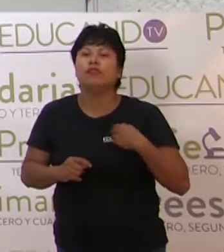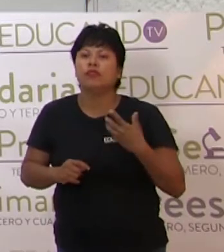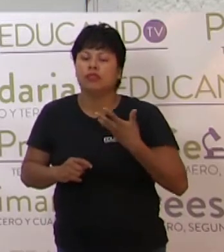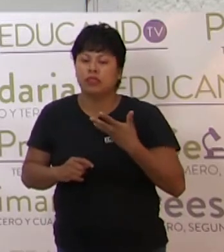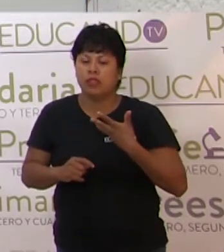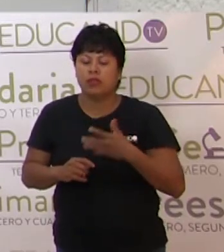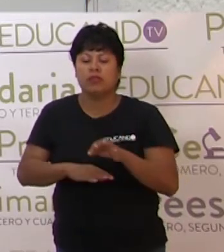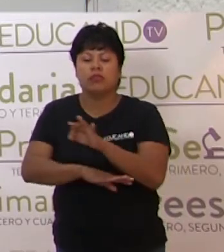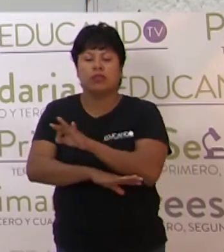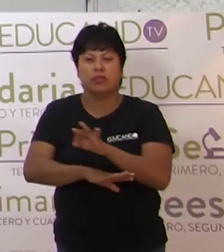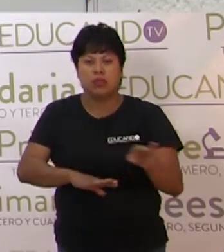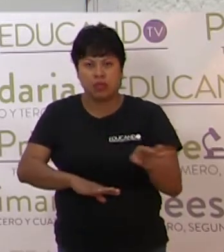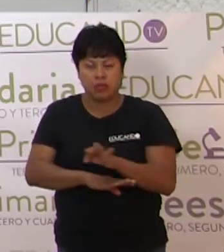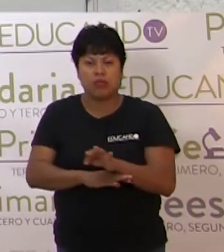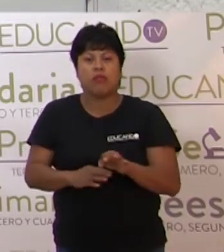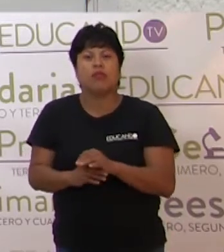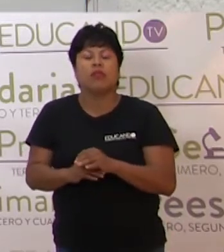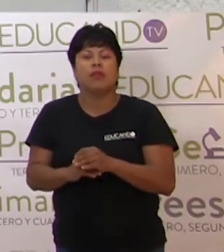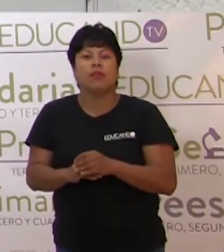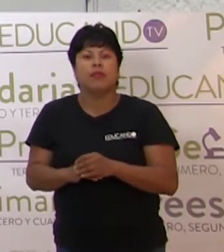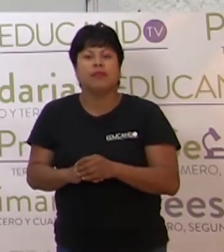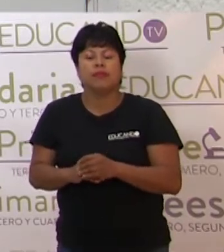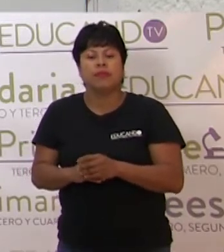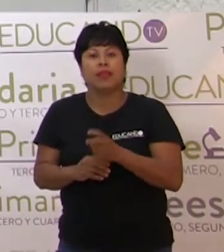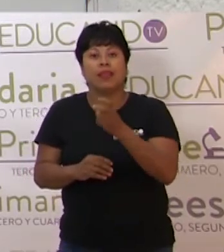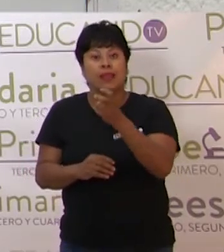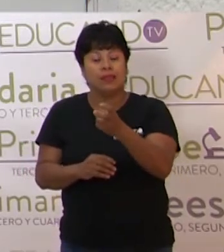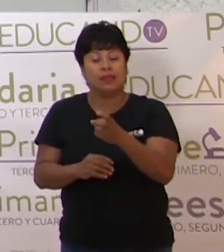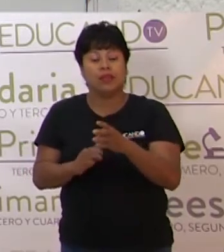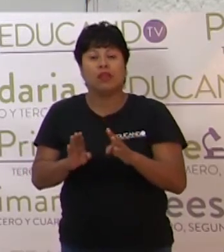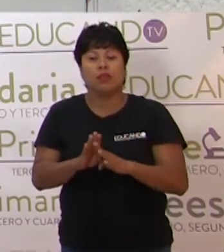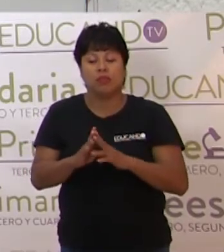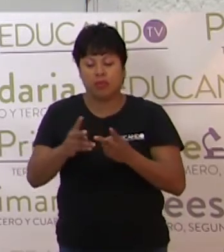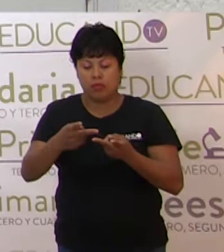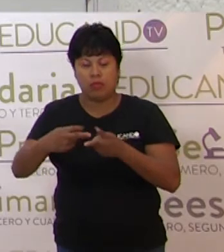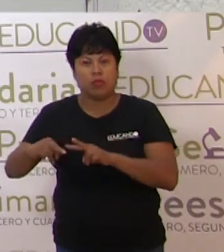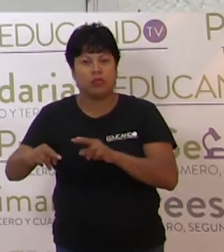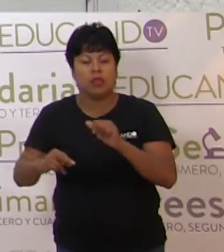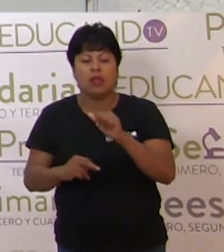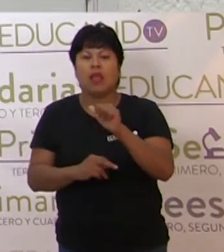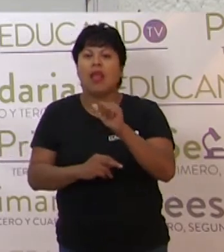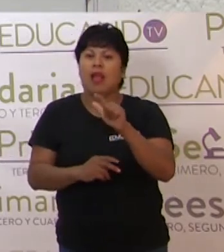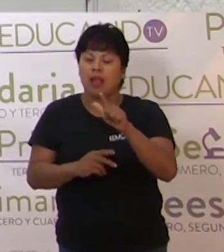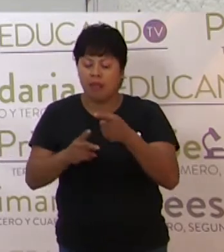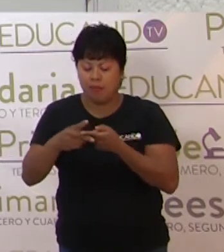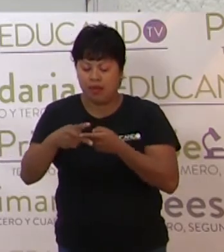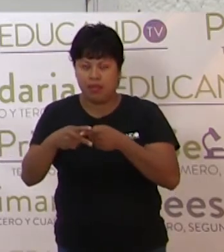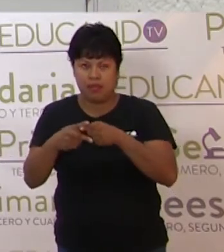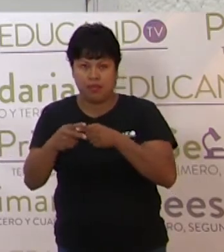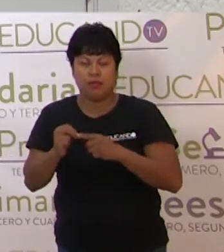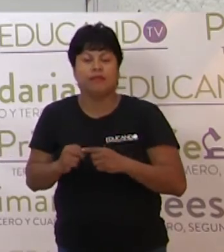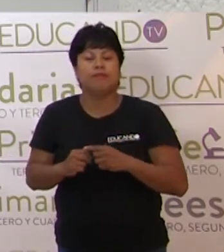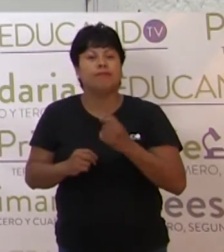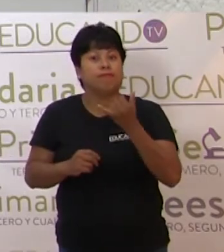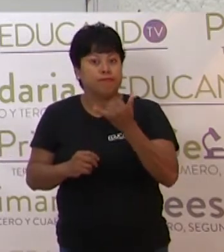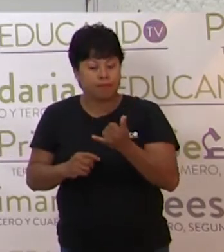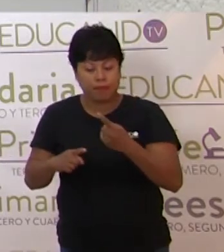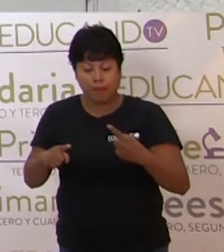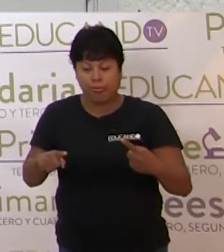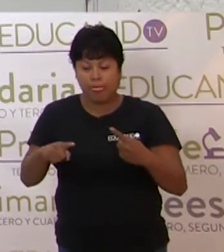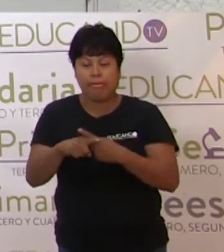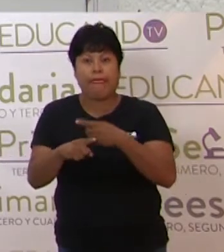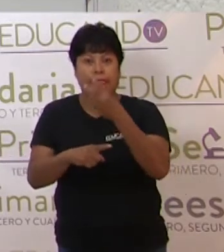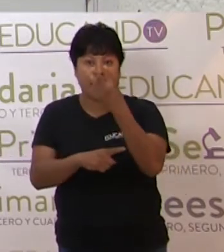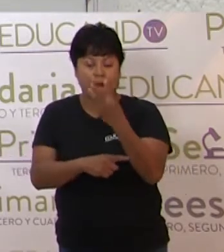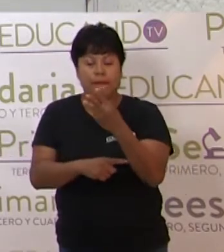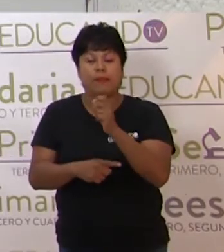trazando líneas perpendiculares desde el lado opuesto al vértice y la intersección de estas